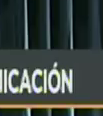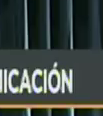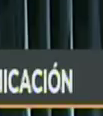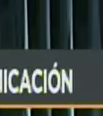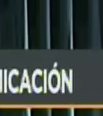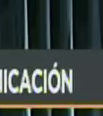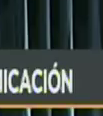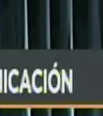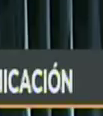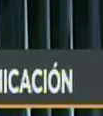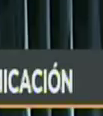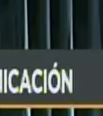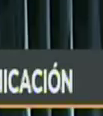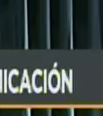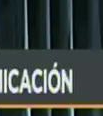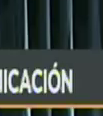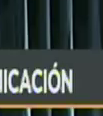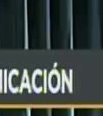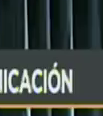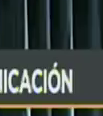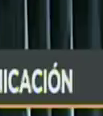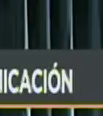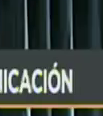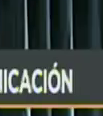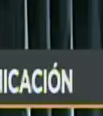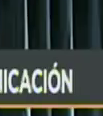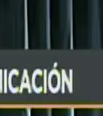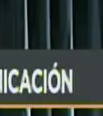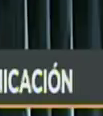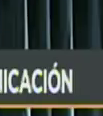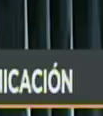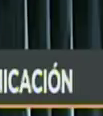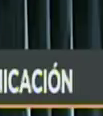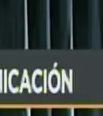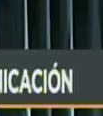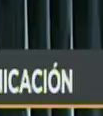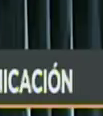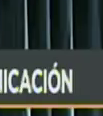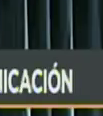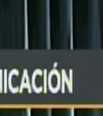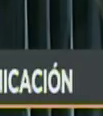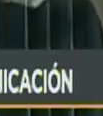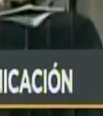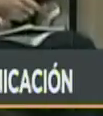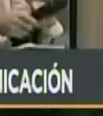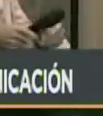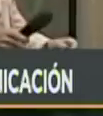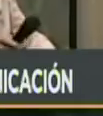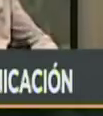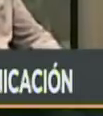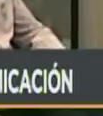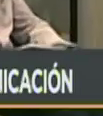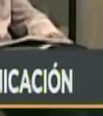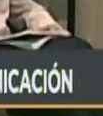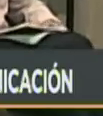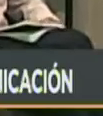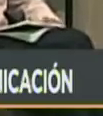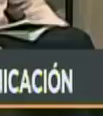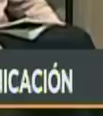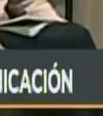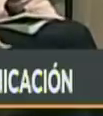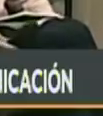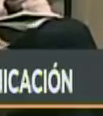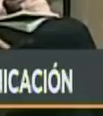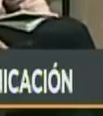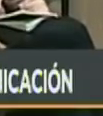de Julio Borges. Con mucho gusto contestaré algunas preguntas. Damos inicio al ciclo de preguntas.